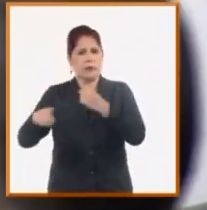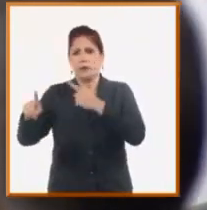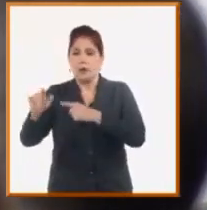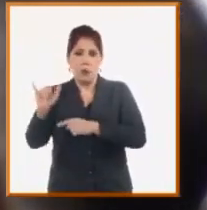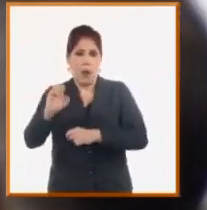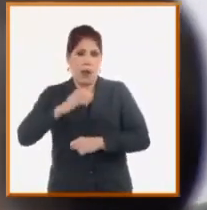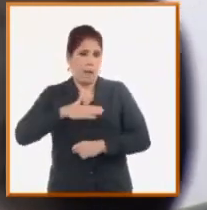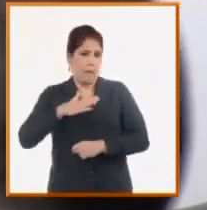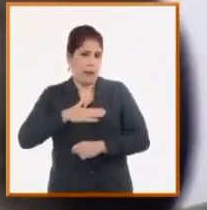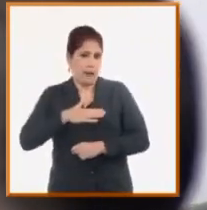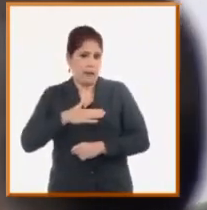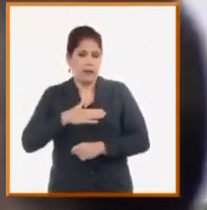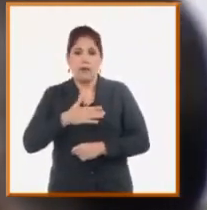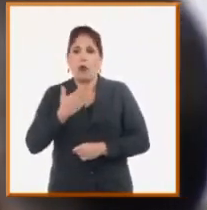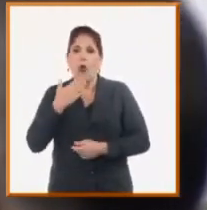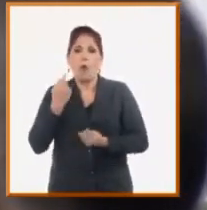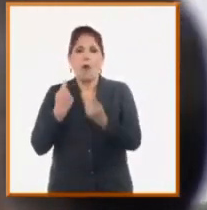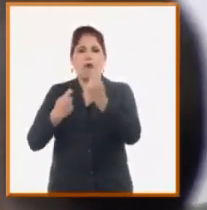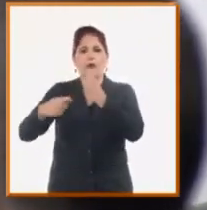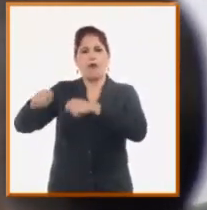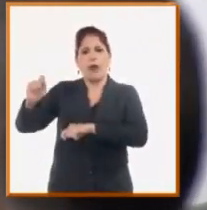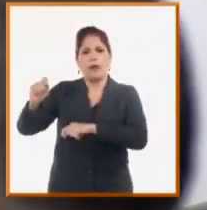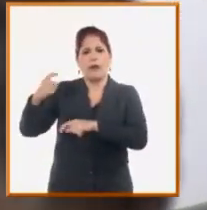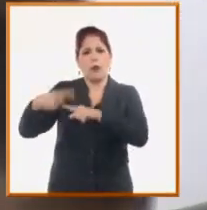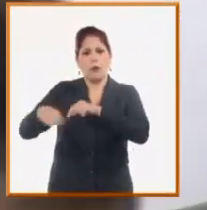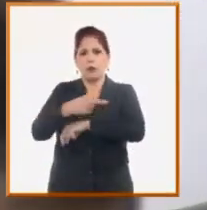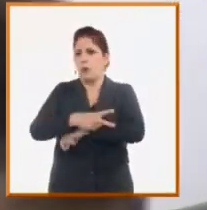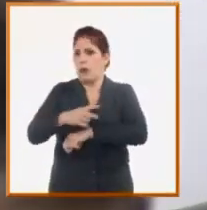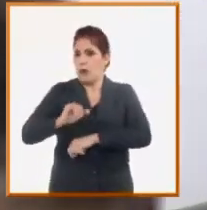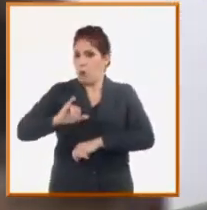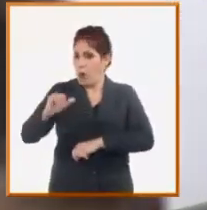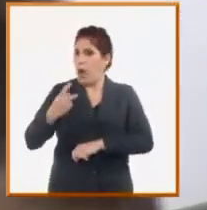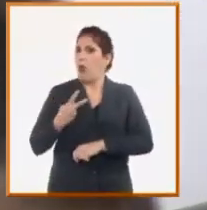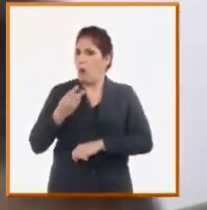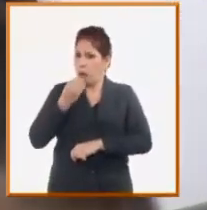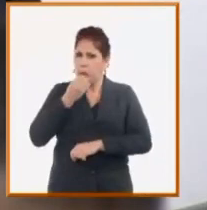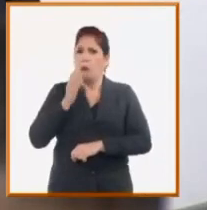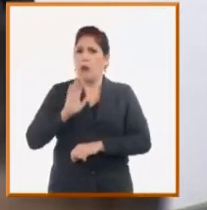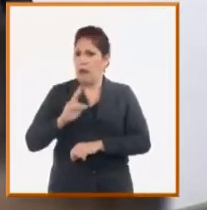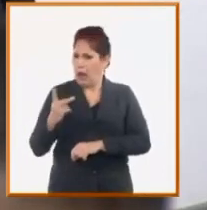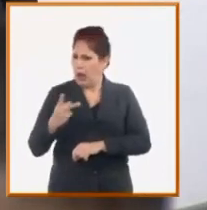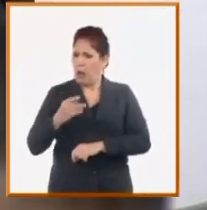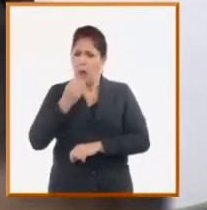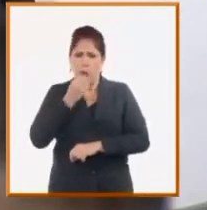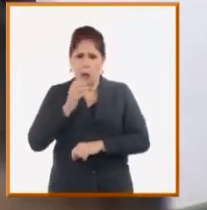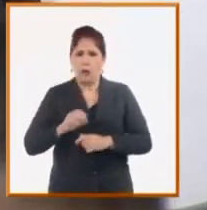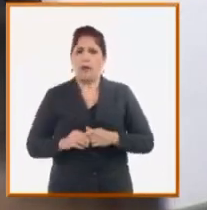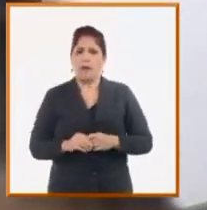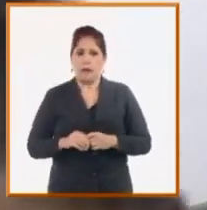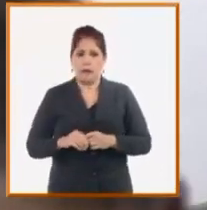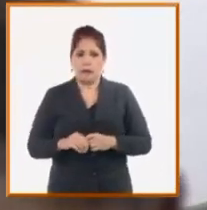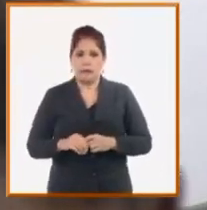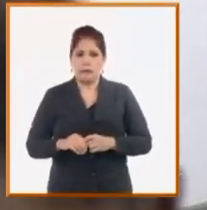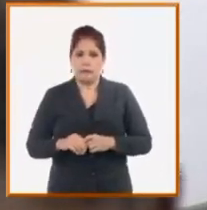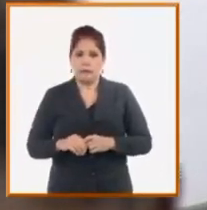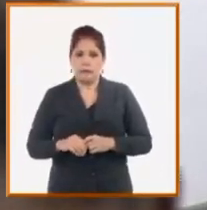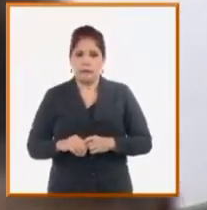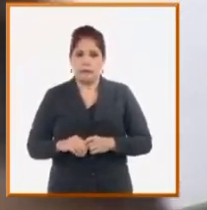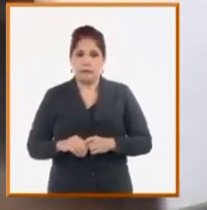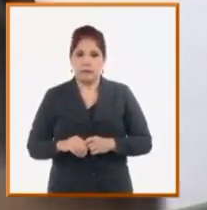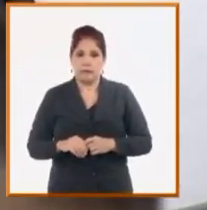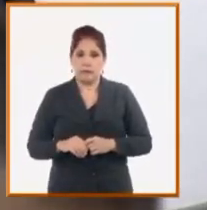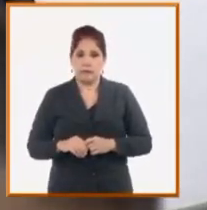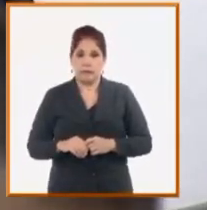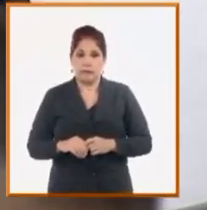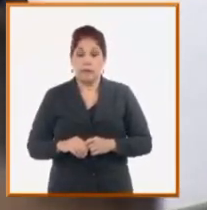una MIPYME a través de una importadora estatal. Y el gran problema que tiene la empresa estatal socialista cubana hoy es que no tiene dinero para